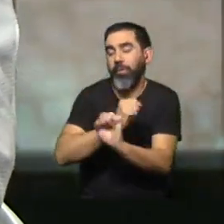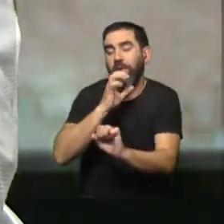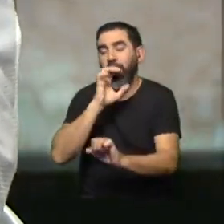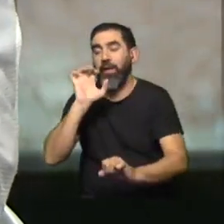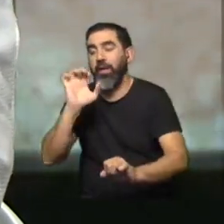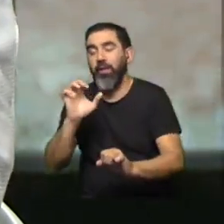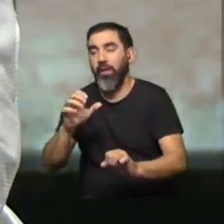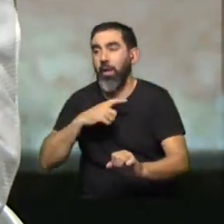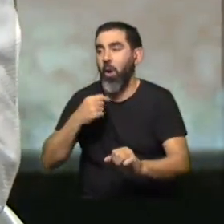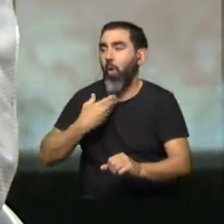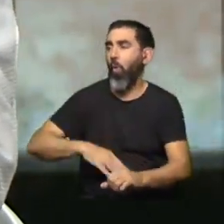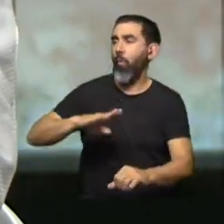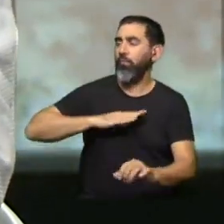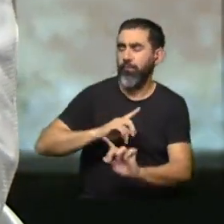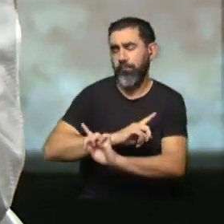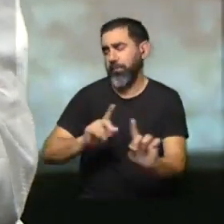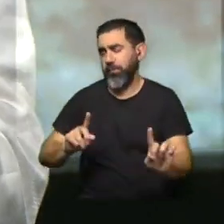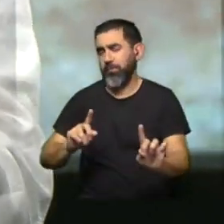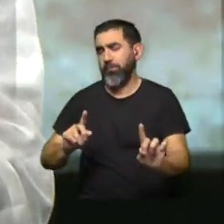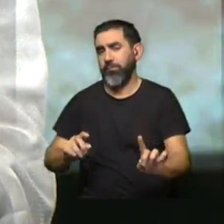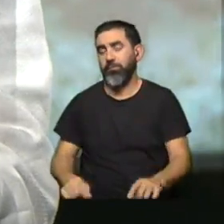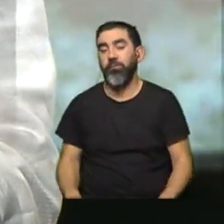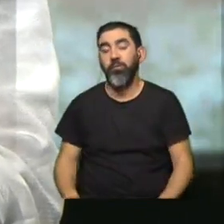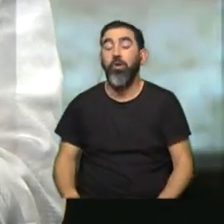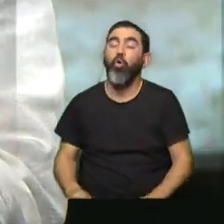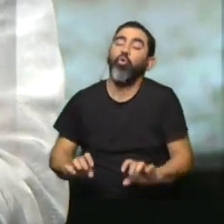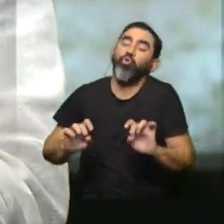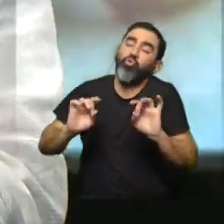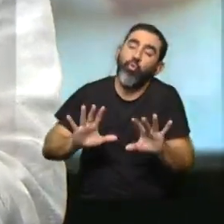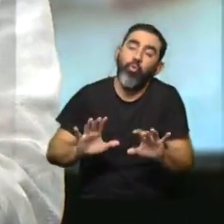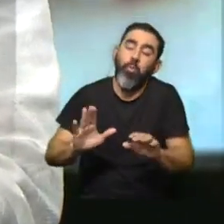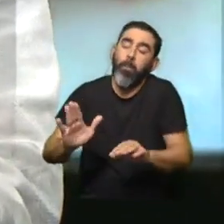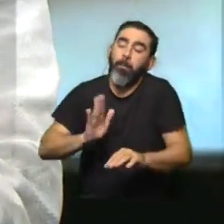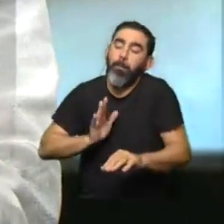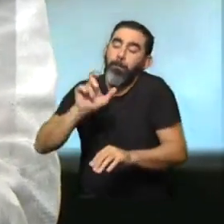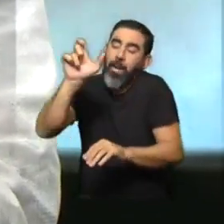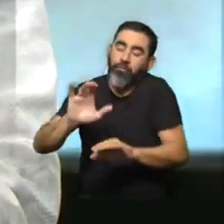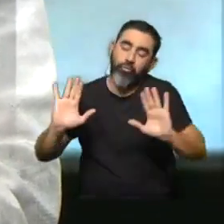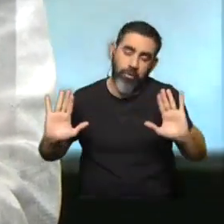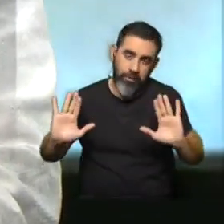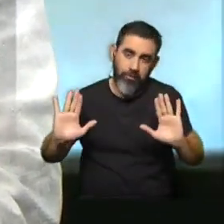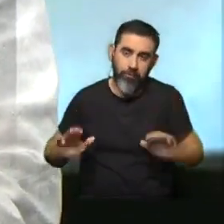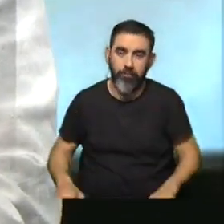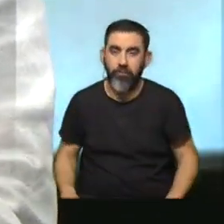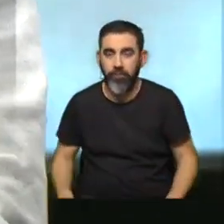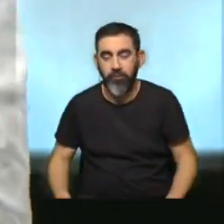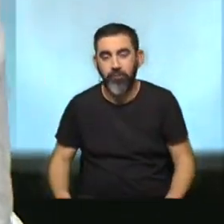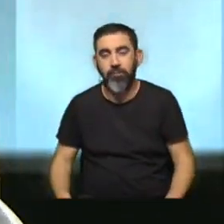deben ser tomadas de forma individual, a menos que sean personales, en cuyo caso a las